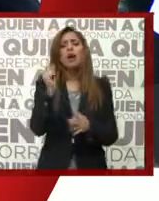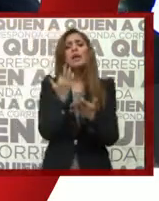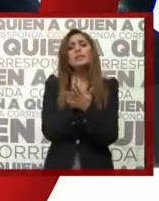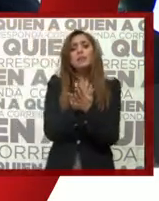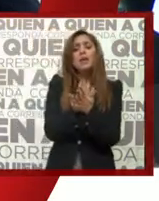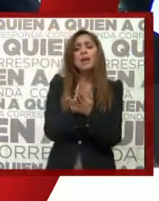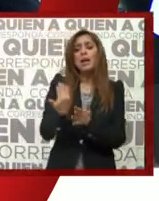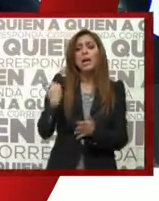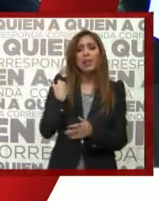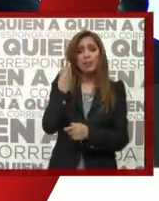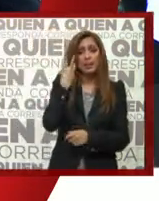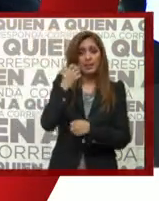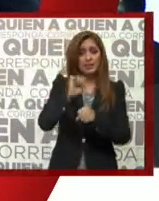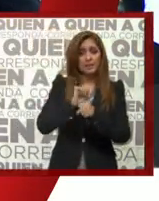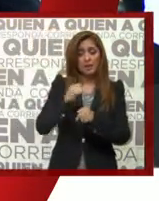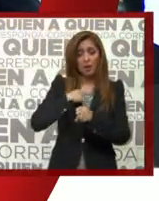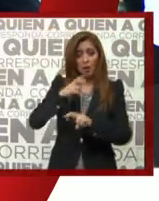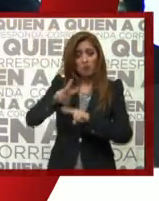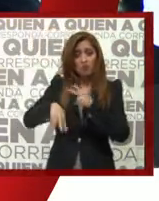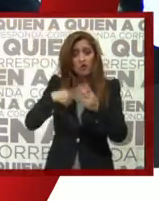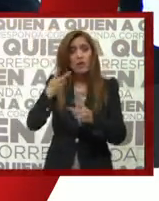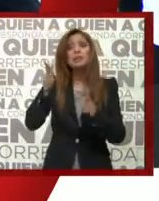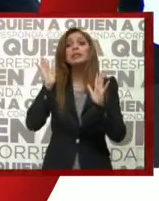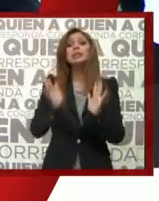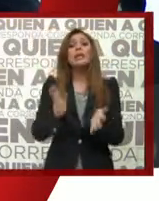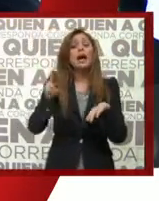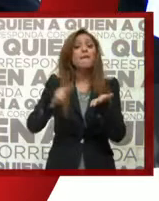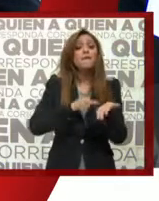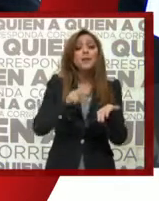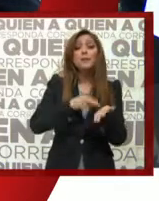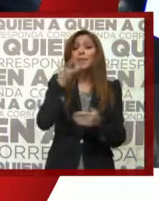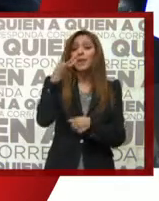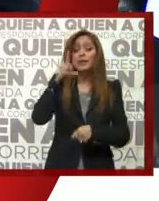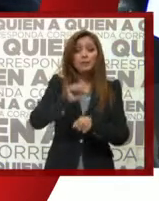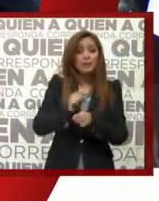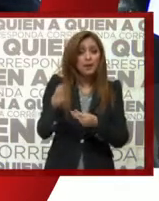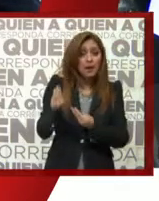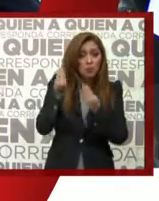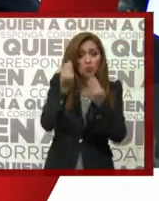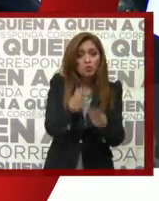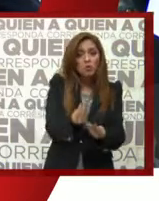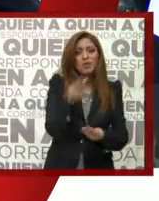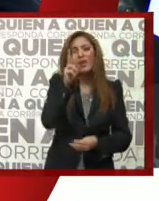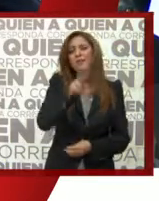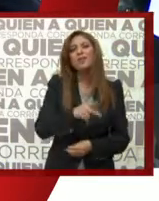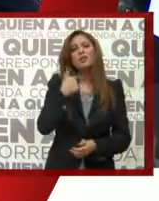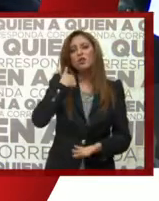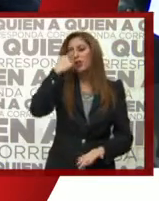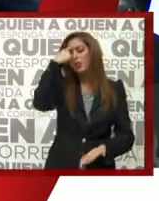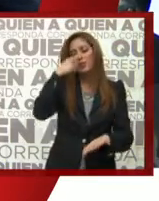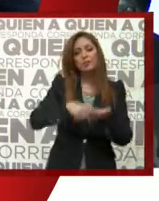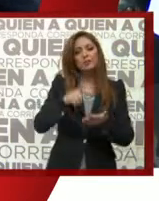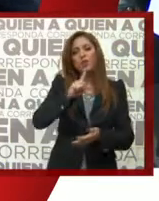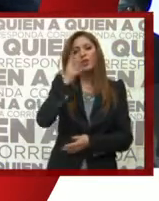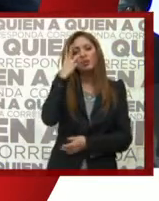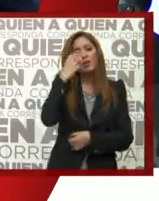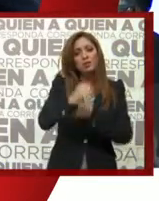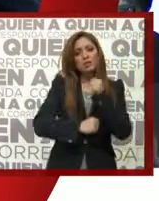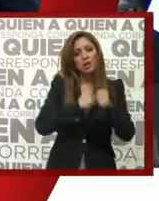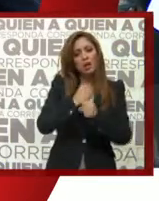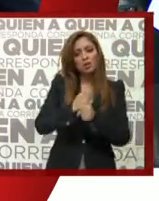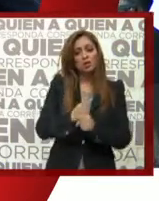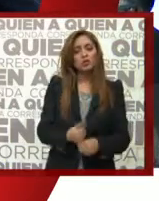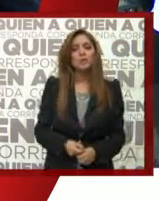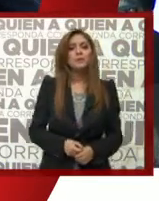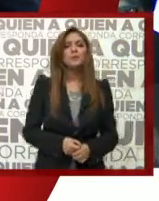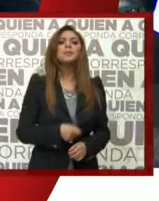hace 3 semanas que fui y me dijo, ya están en firma, señora. 3 semanas y nos las dan. Yo ya no le creo, ya son 3 años, licenciado. ¿Y quién tiene que